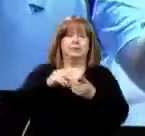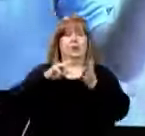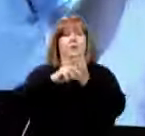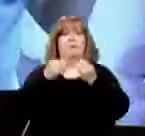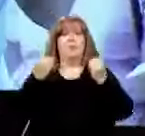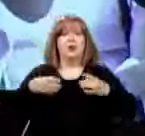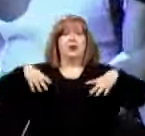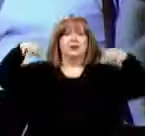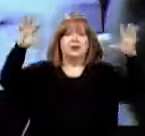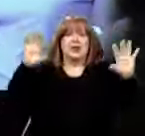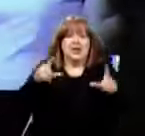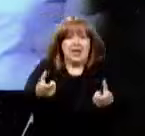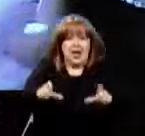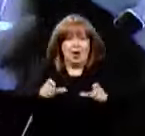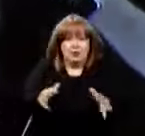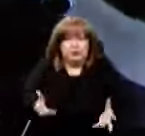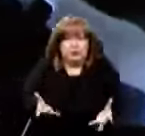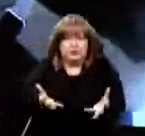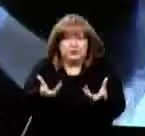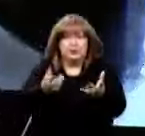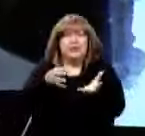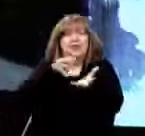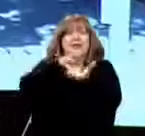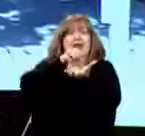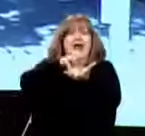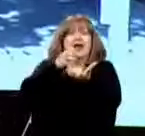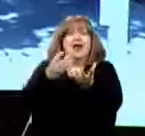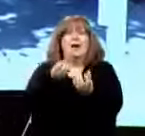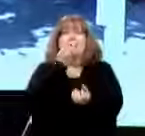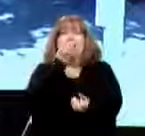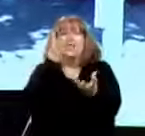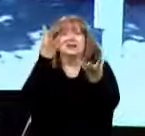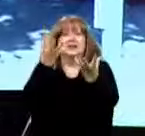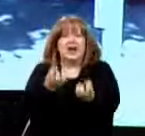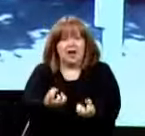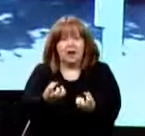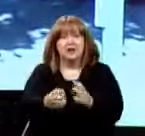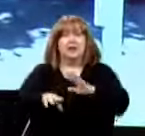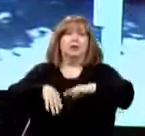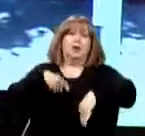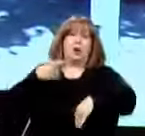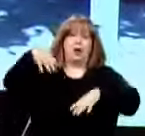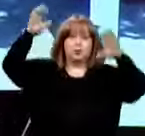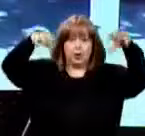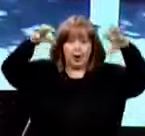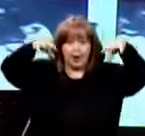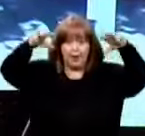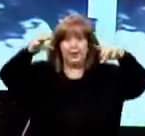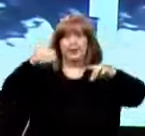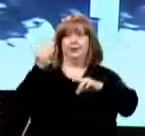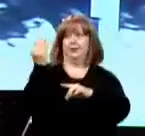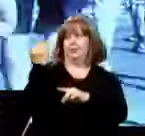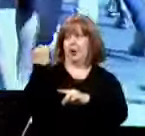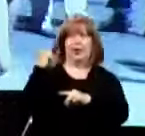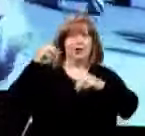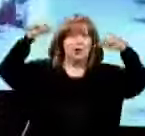entre heladas y granizo, y todo eso repercute en que la cadena pierde capacidad para incluso prometerles algo en estos tiempos. Lo cierto es que